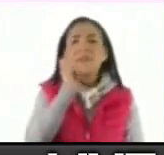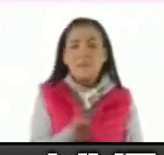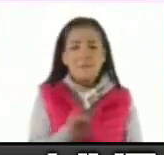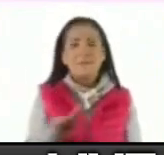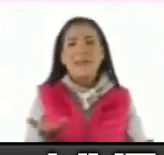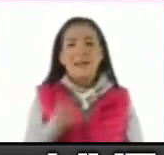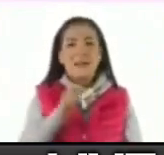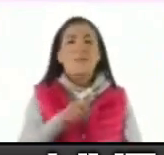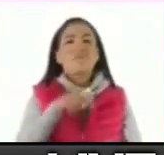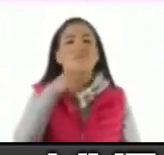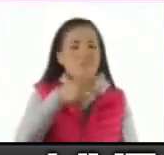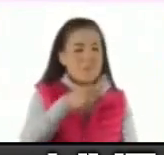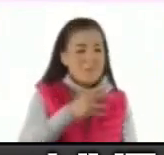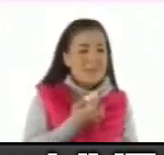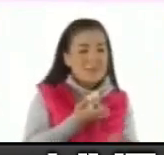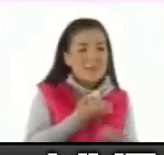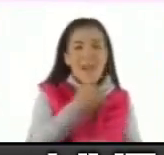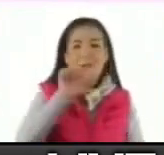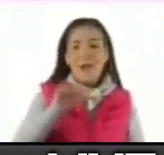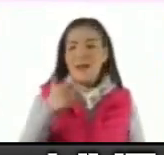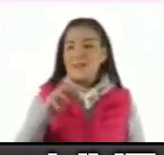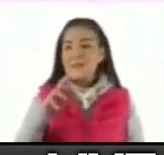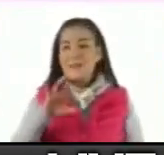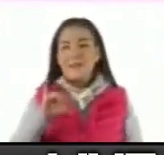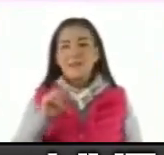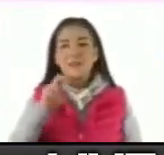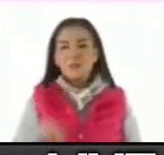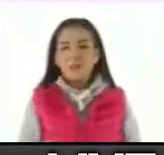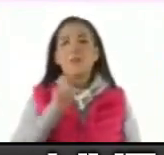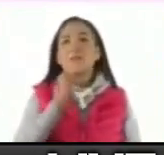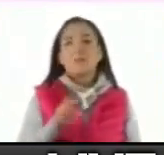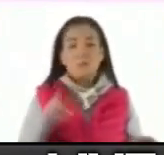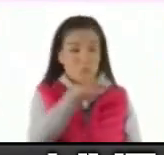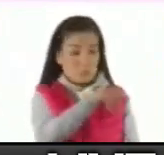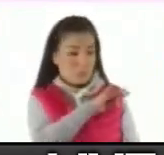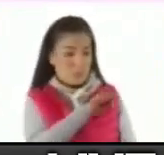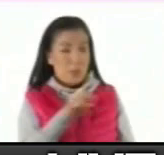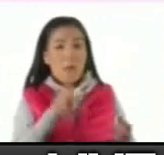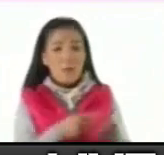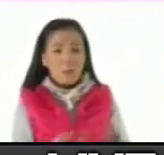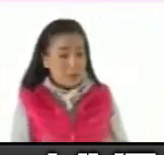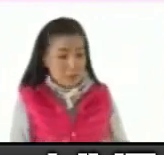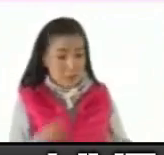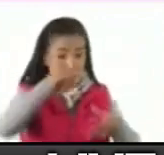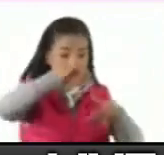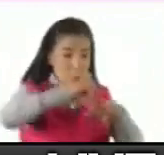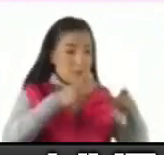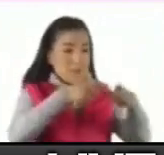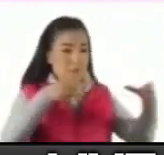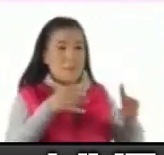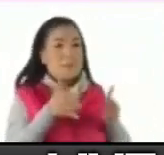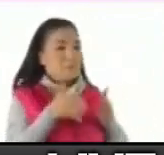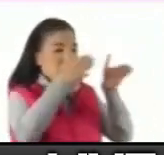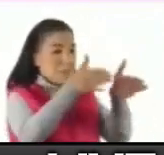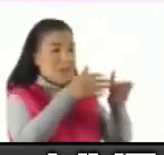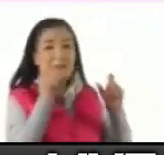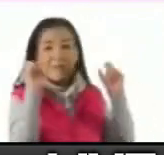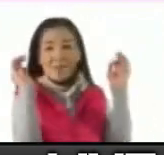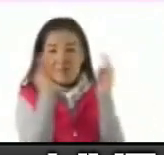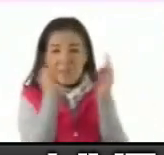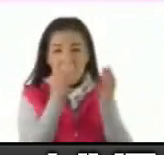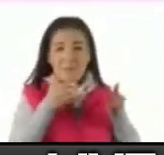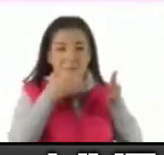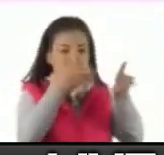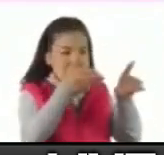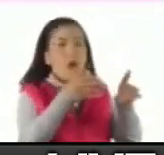su estado de agregación. Eso tiene solución. Si lo vuelve a poner en el molde y lo congela, será otra vez la paleta de hielo.